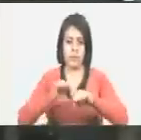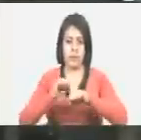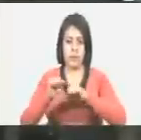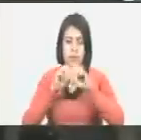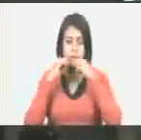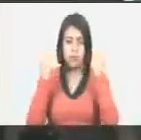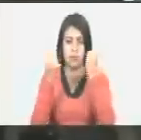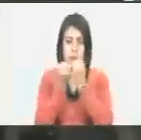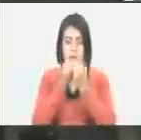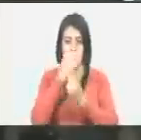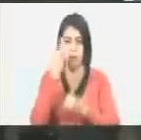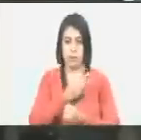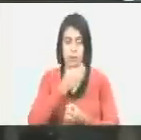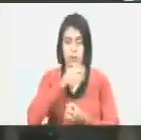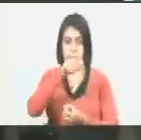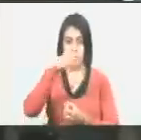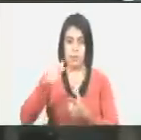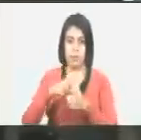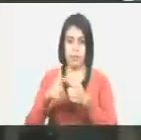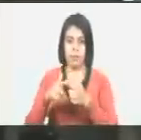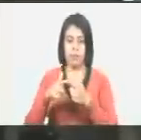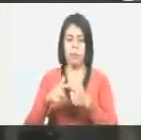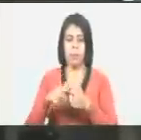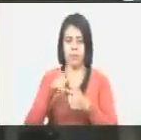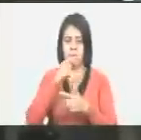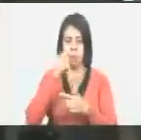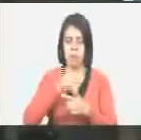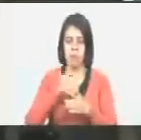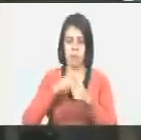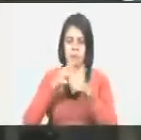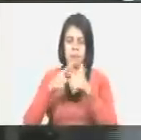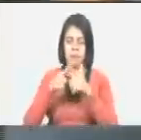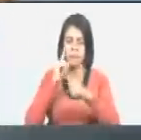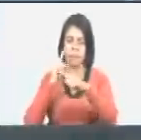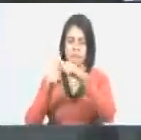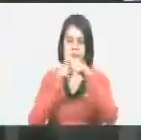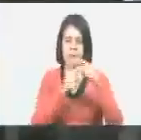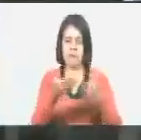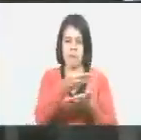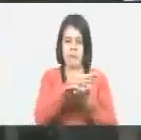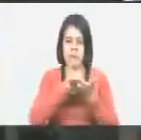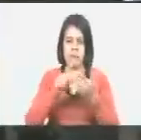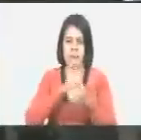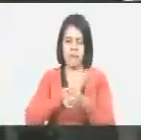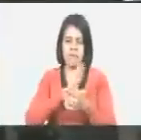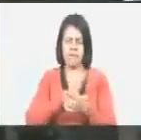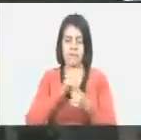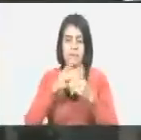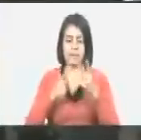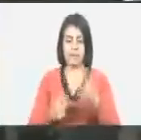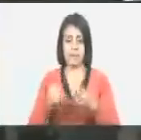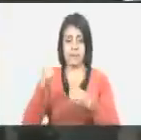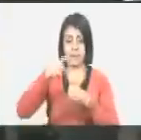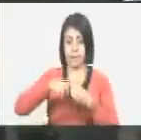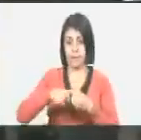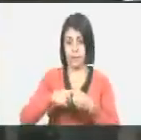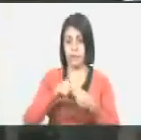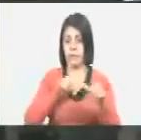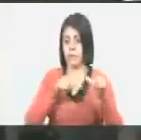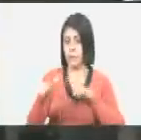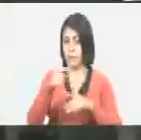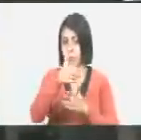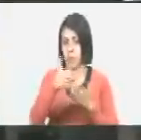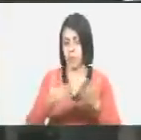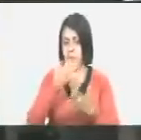de los organismos de seguridad ciudadana en materia de aseguramiento, incautación o decomiso de bienes, incluyendo disposiciones